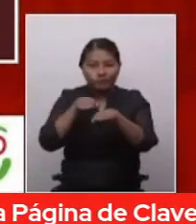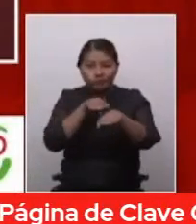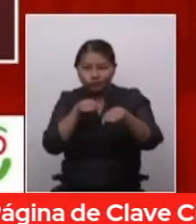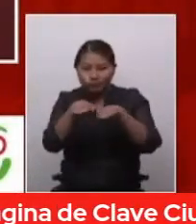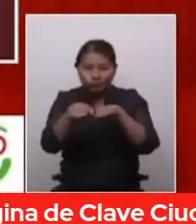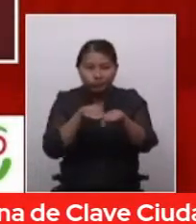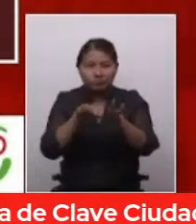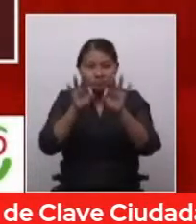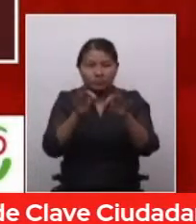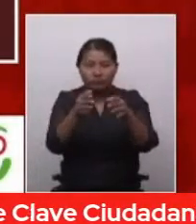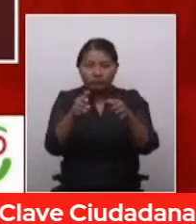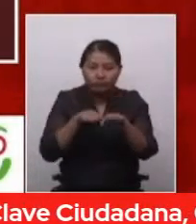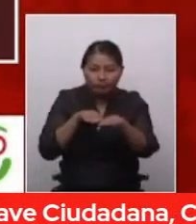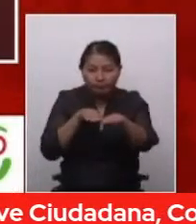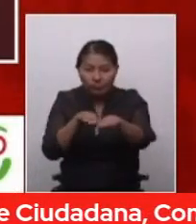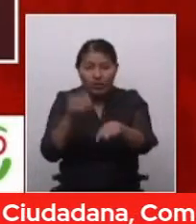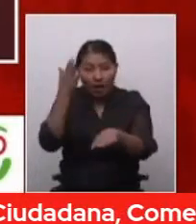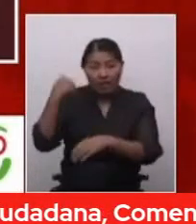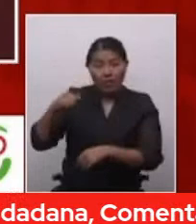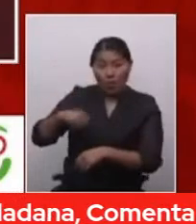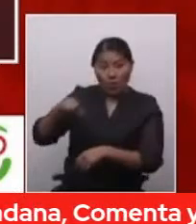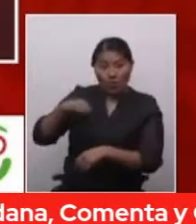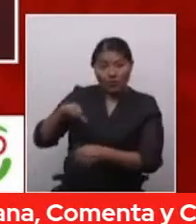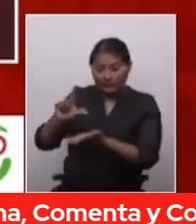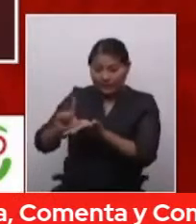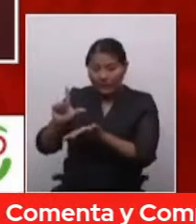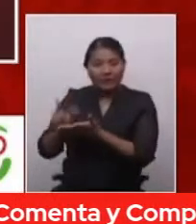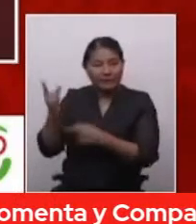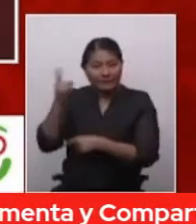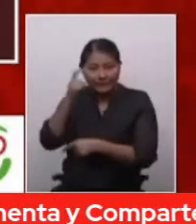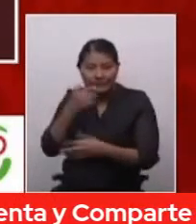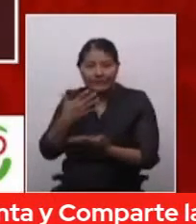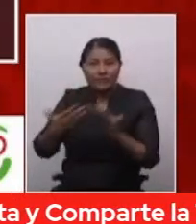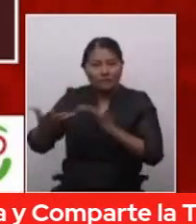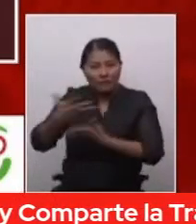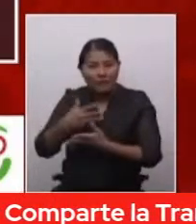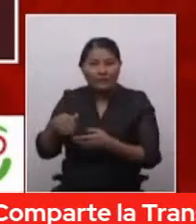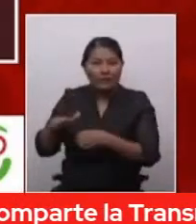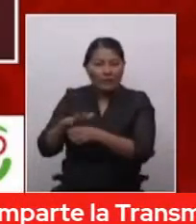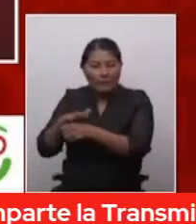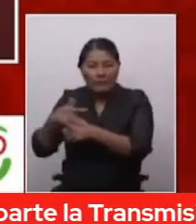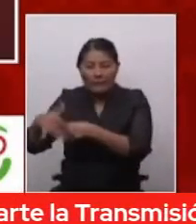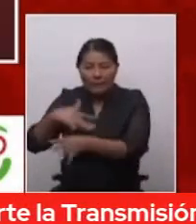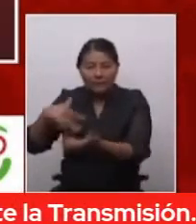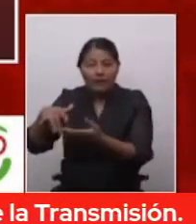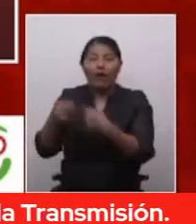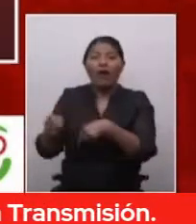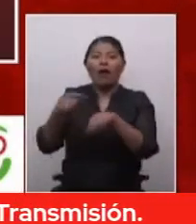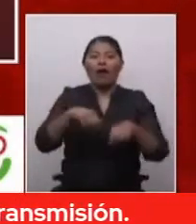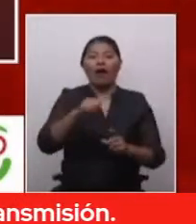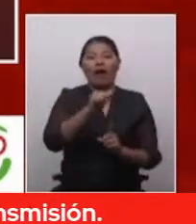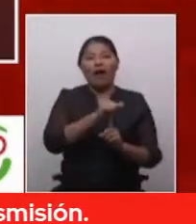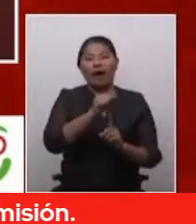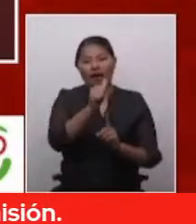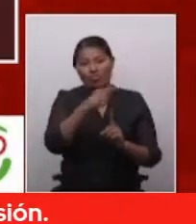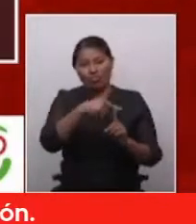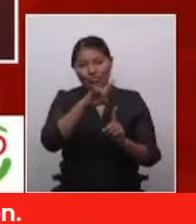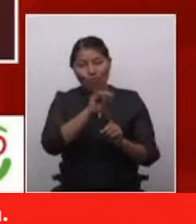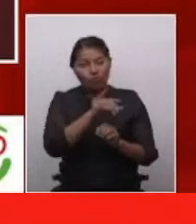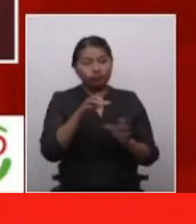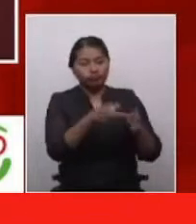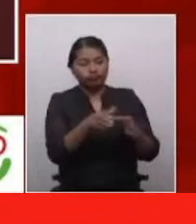Lima, ya que no podía la municipalidad con tal endemoniado esfuerzo. Y el resultado final ha sido